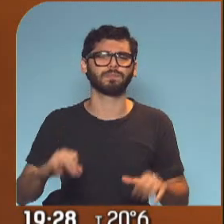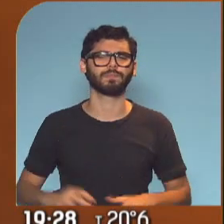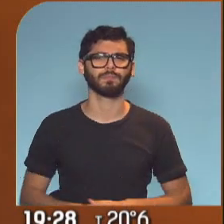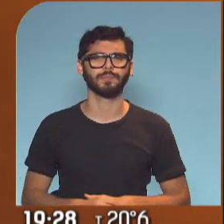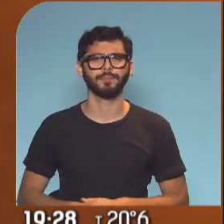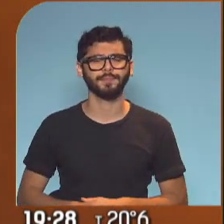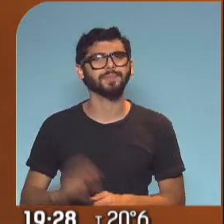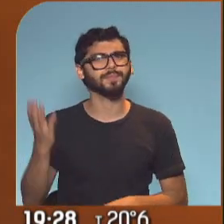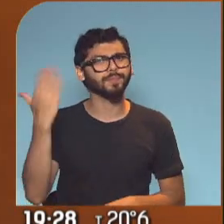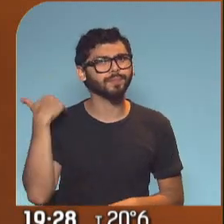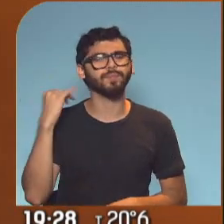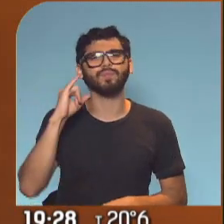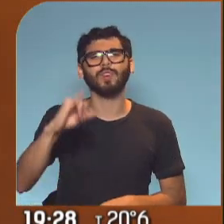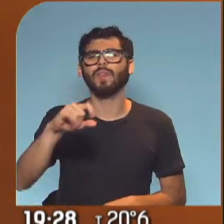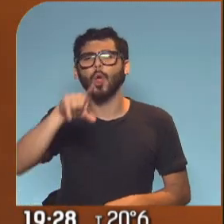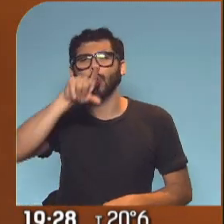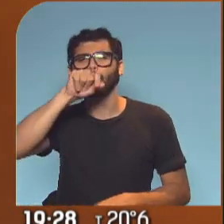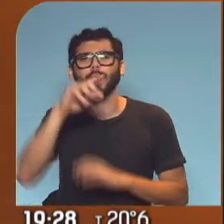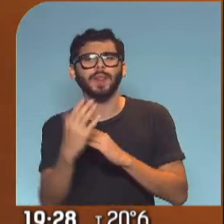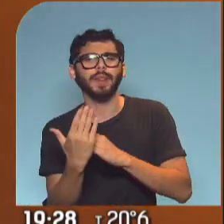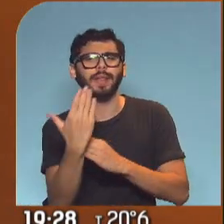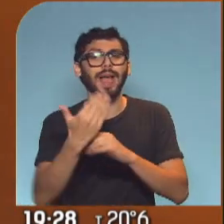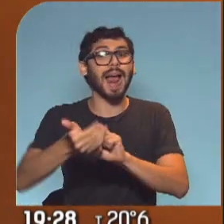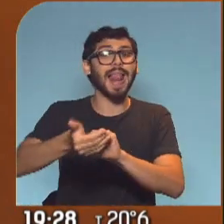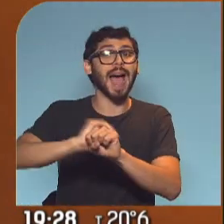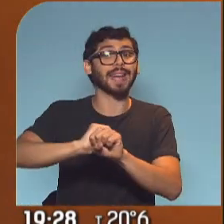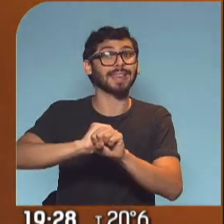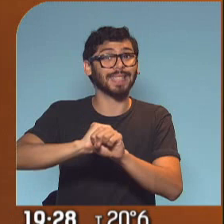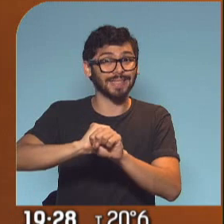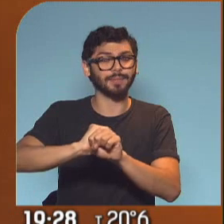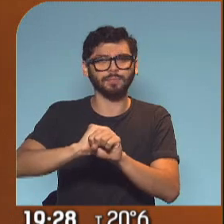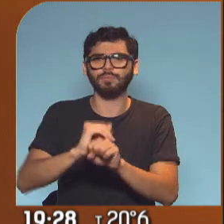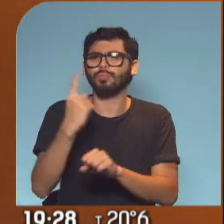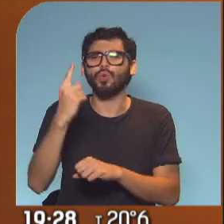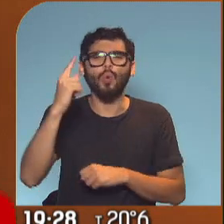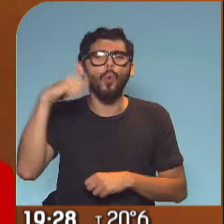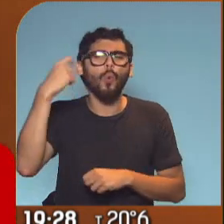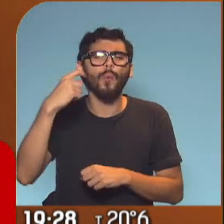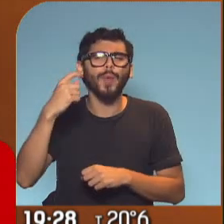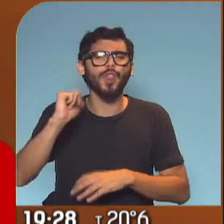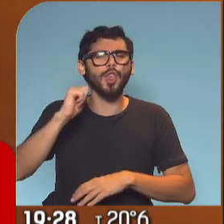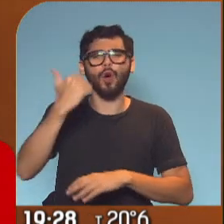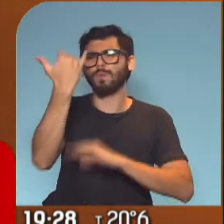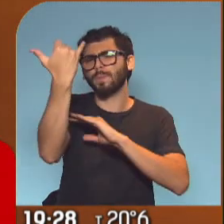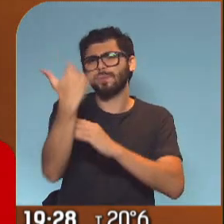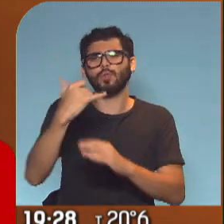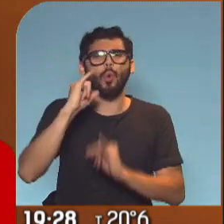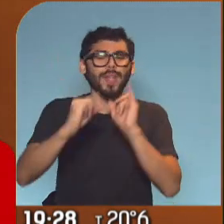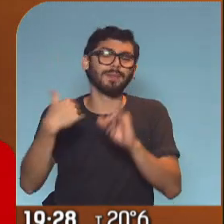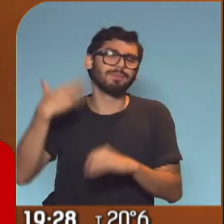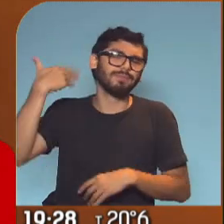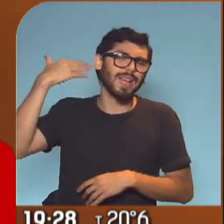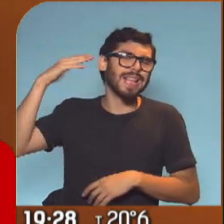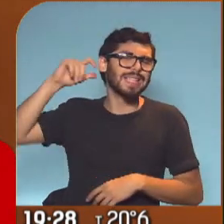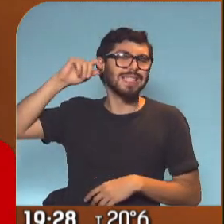Y ayer destacábamos ese tuit de Horacio Rodríguez Larreta, donde a través de un video contaba sus vivencias de pequeño, de